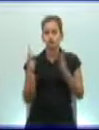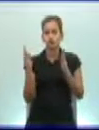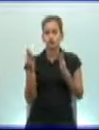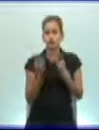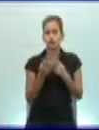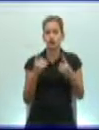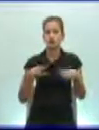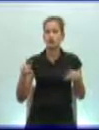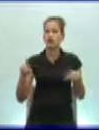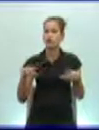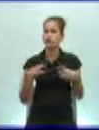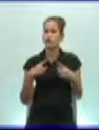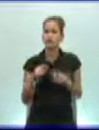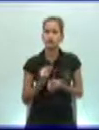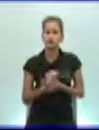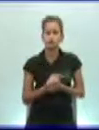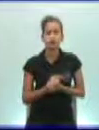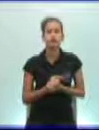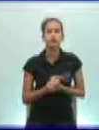himno